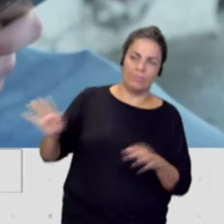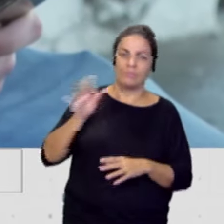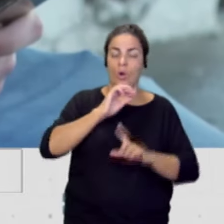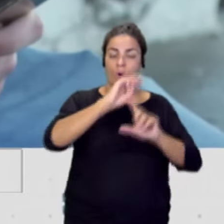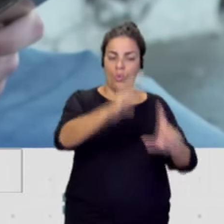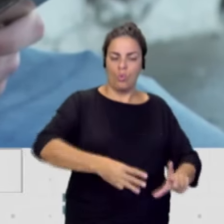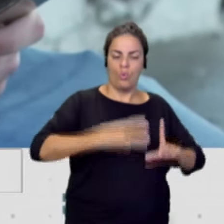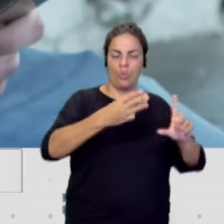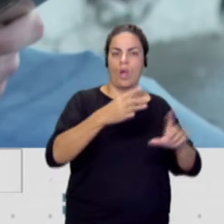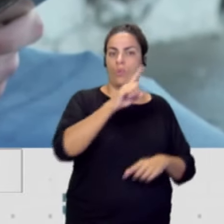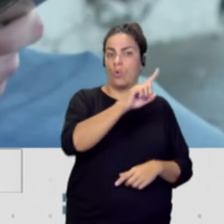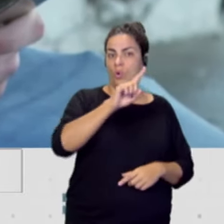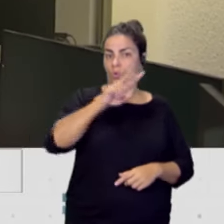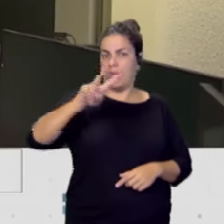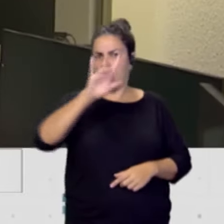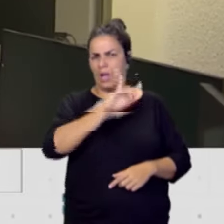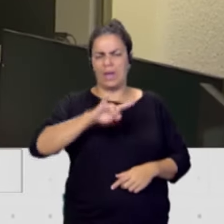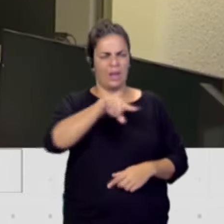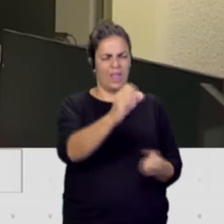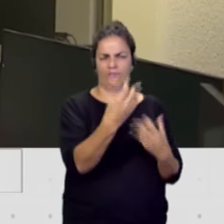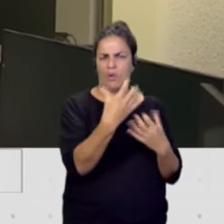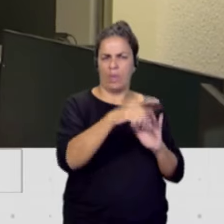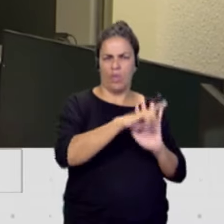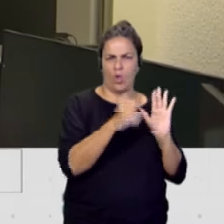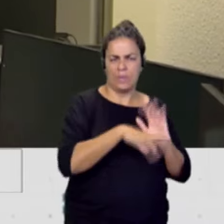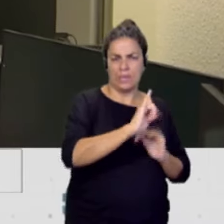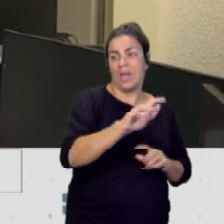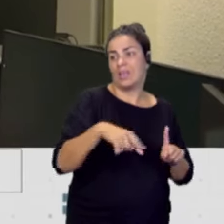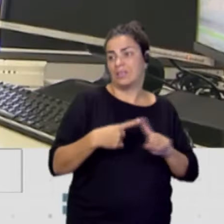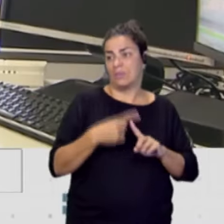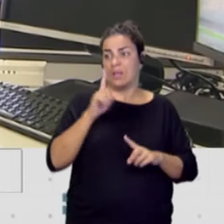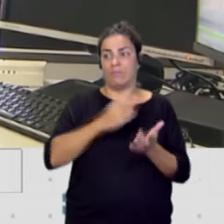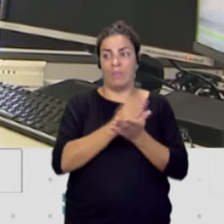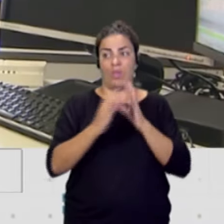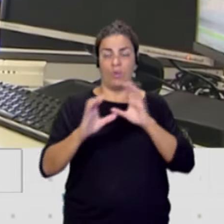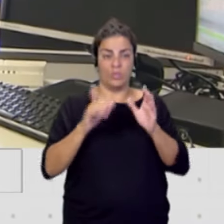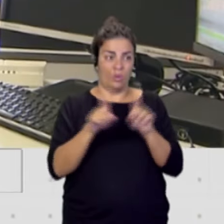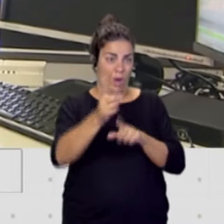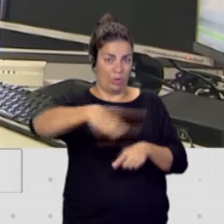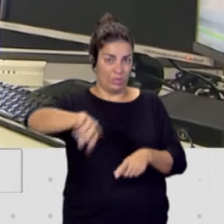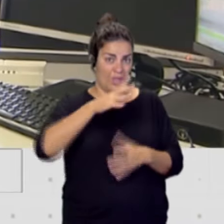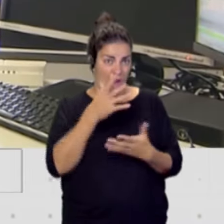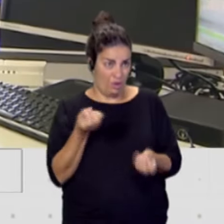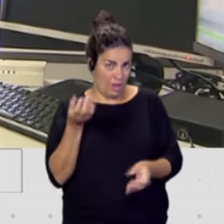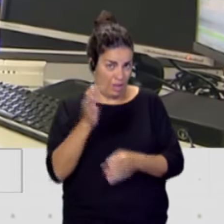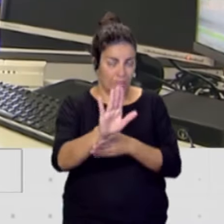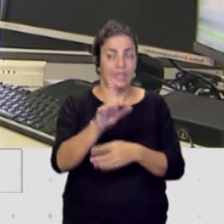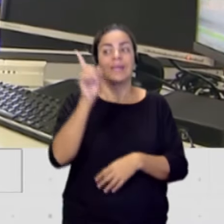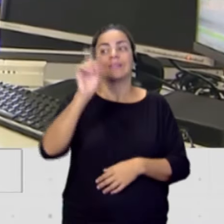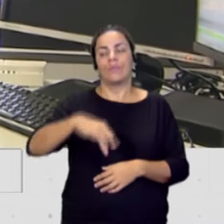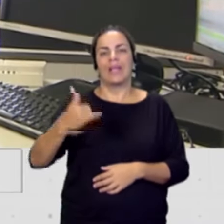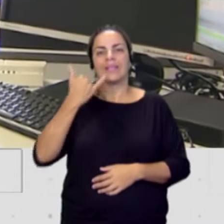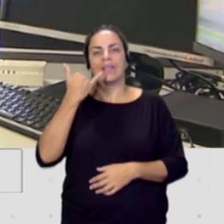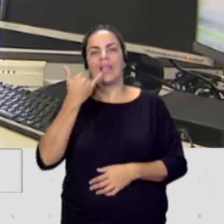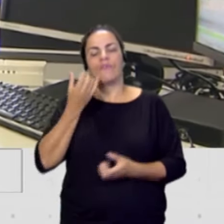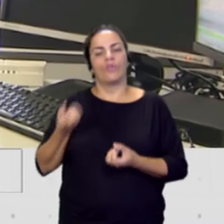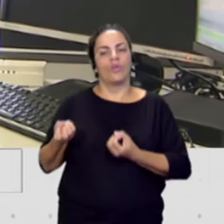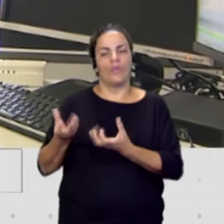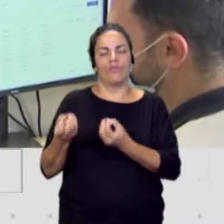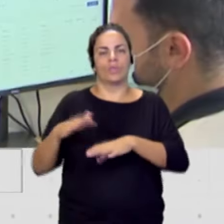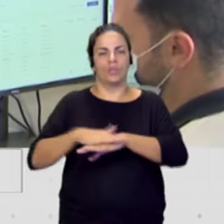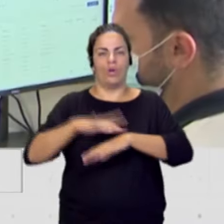del 112 Canarias, en los medios de comunicación también, tal y como ustedes están ofreciendo, y por otro lado, el teléfono de información del Gobierno de Canarias,